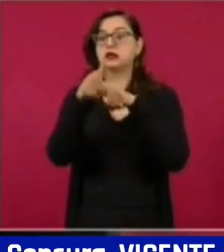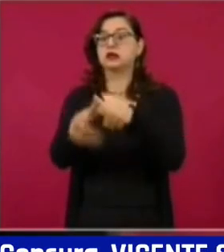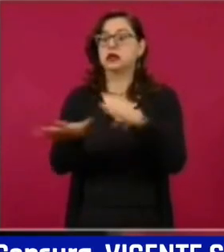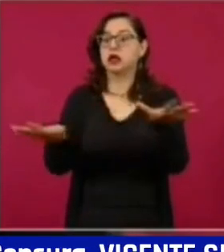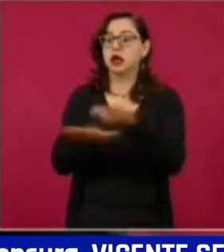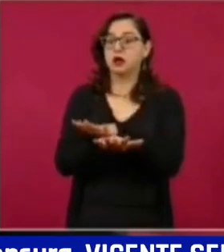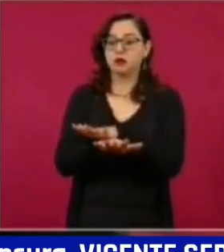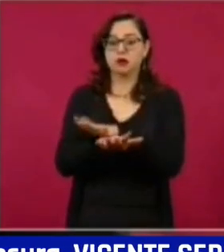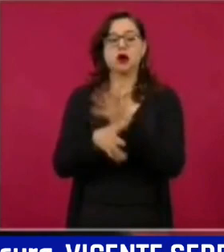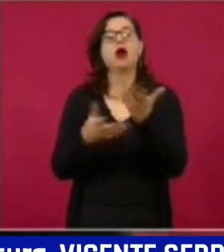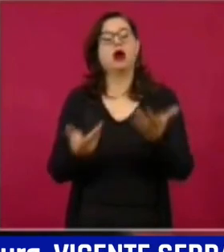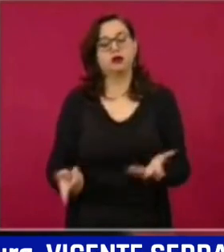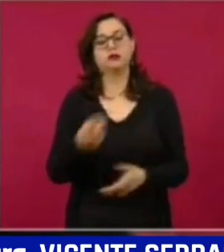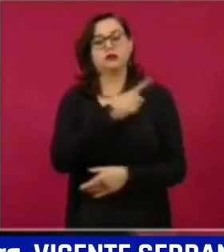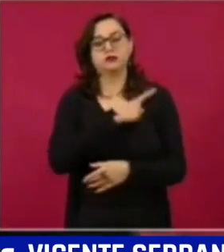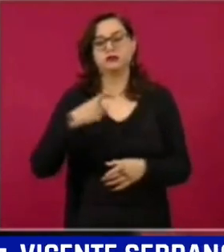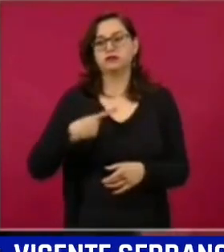y que no haya